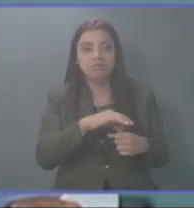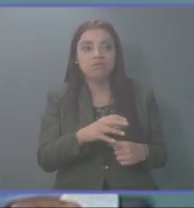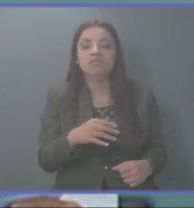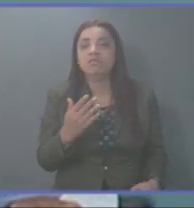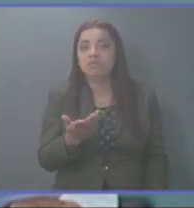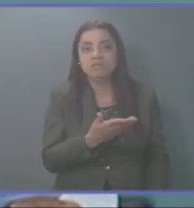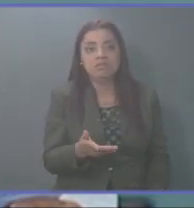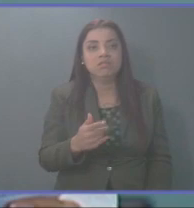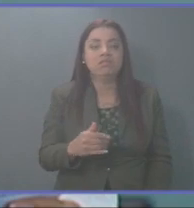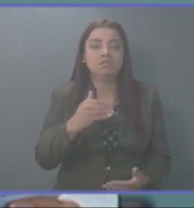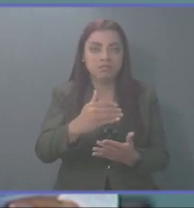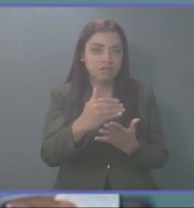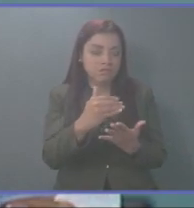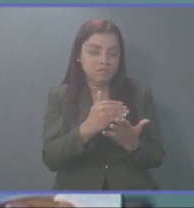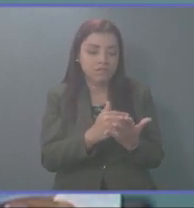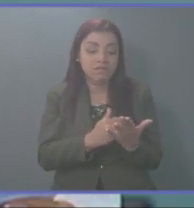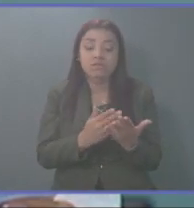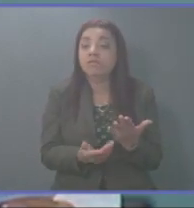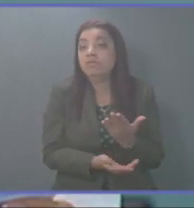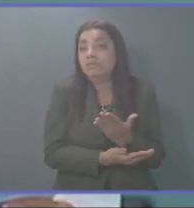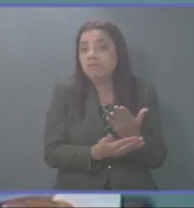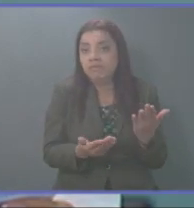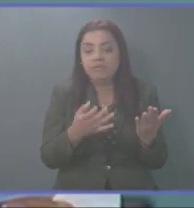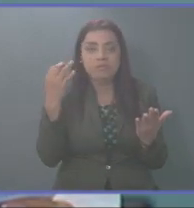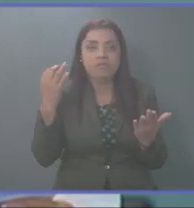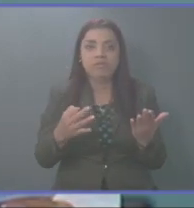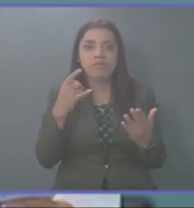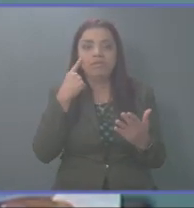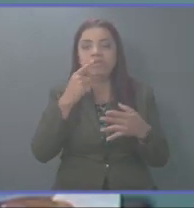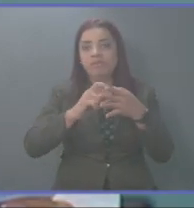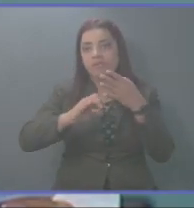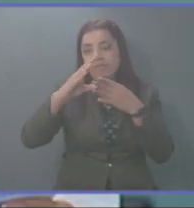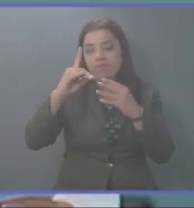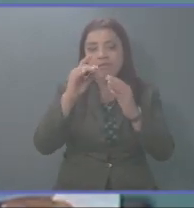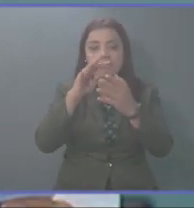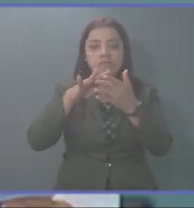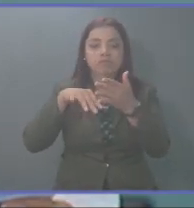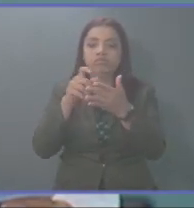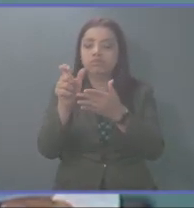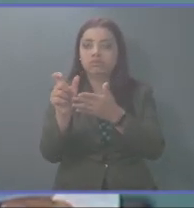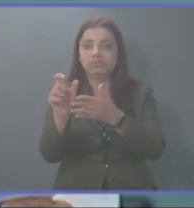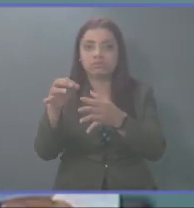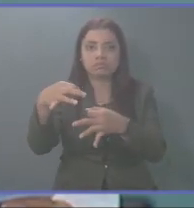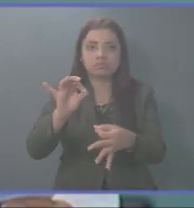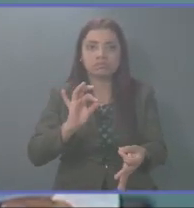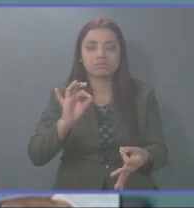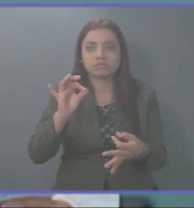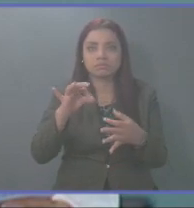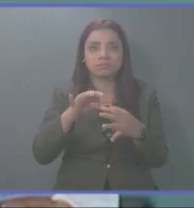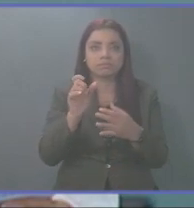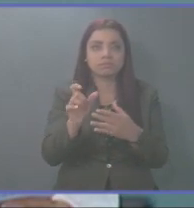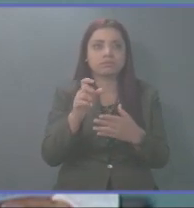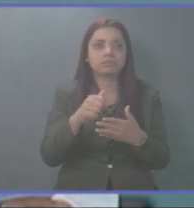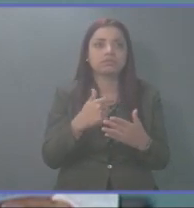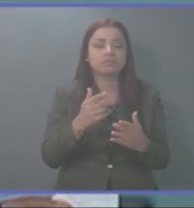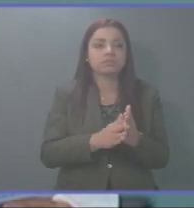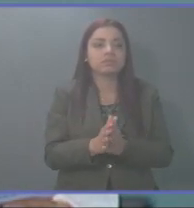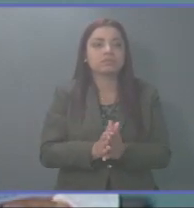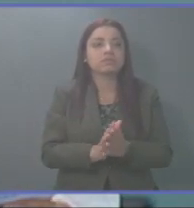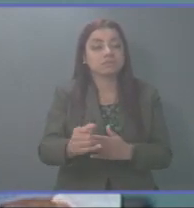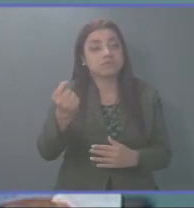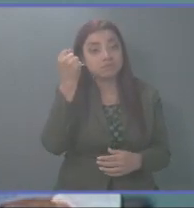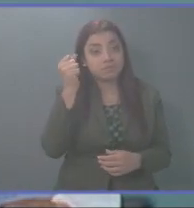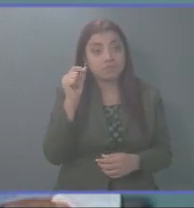con una ficha desprendible que deberá contener un código de barras correspondiente al ciudadano y que llenará el votante con su